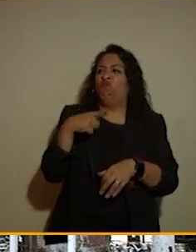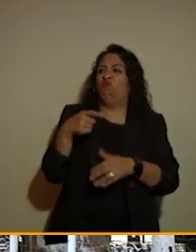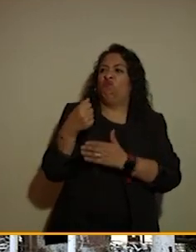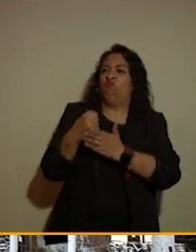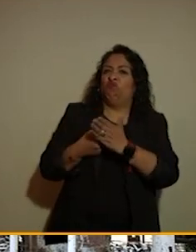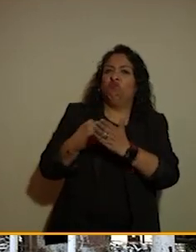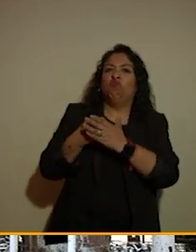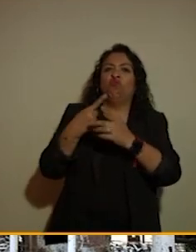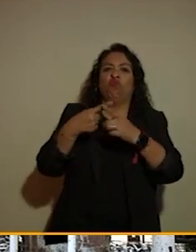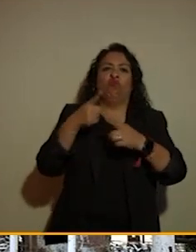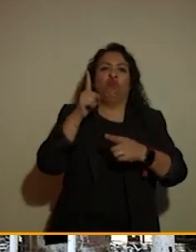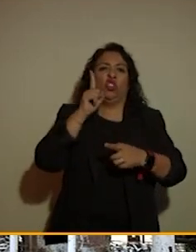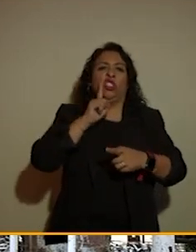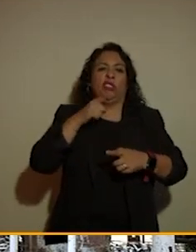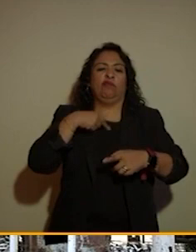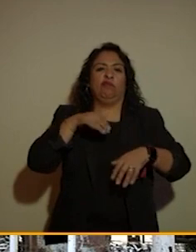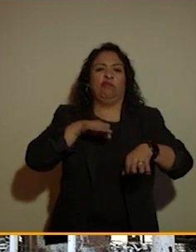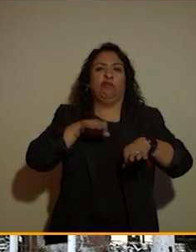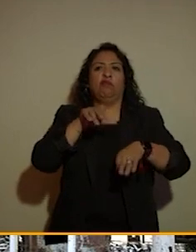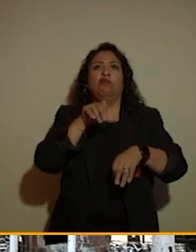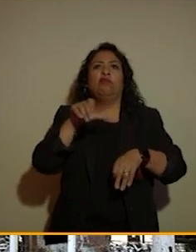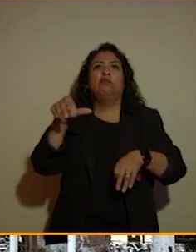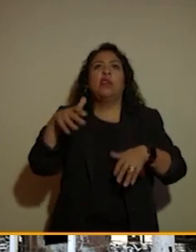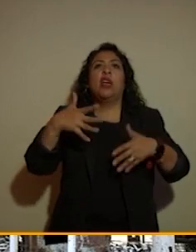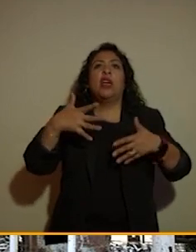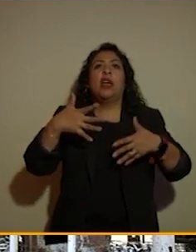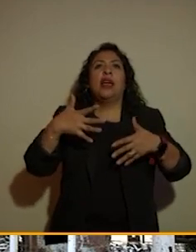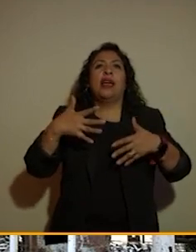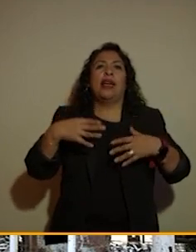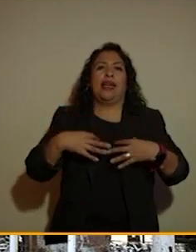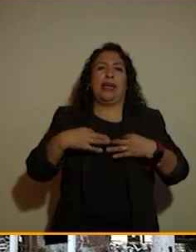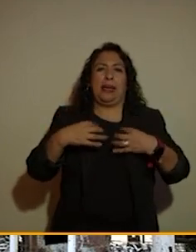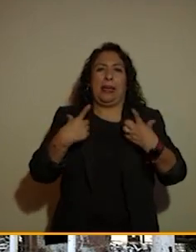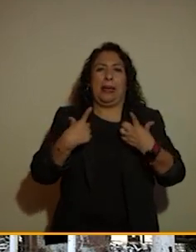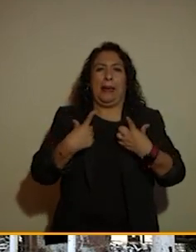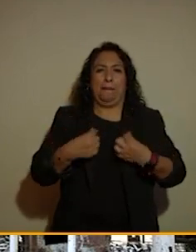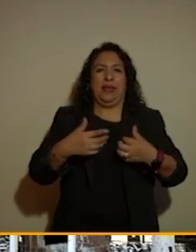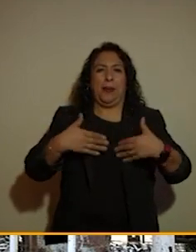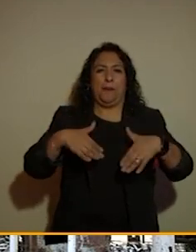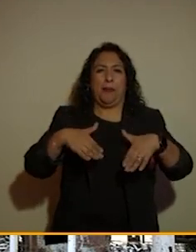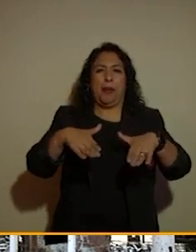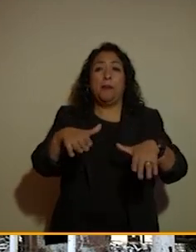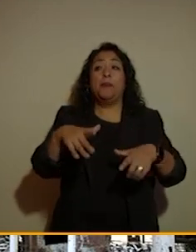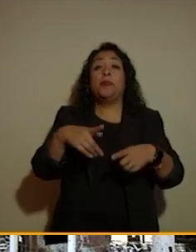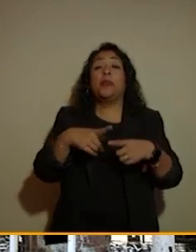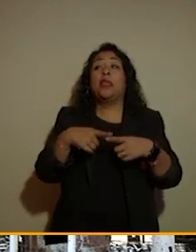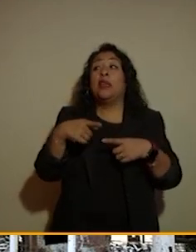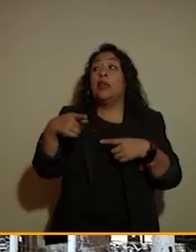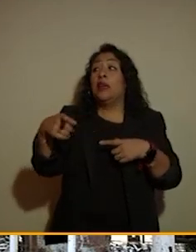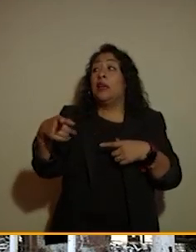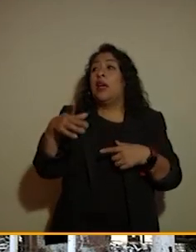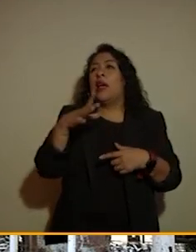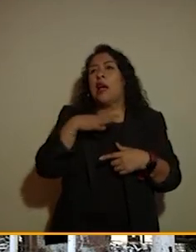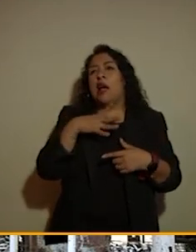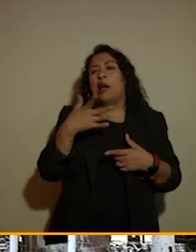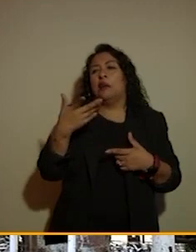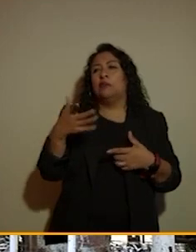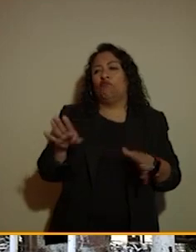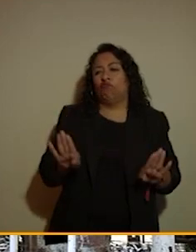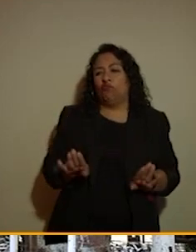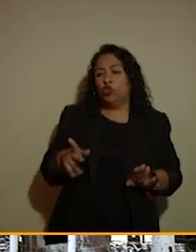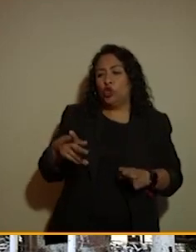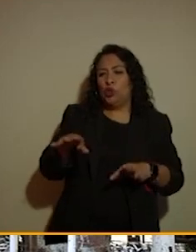y las trabajadoras de la industria de la camisa por sus condiciones de trabajo, ¿no?